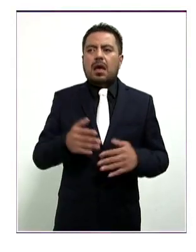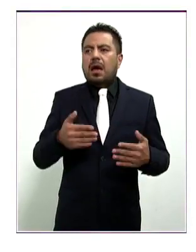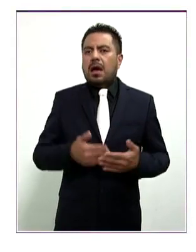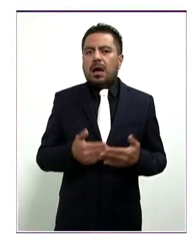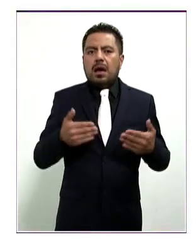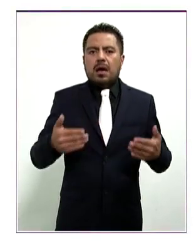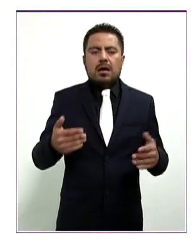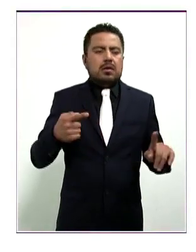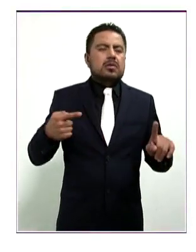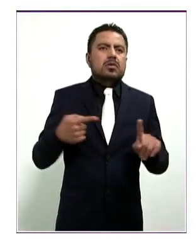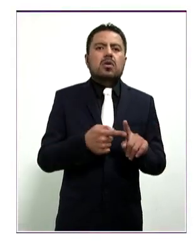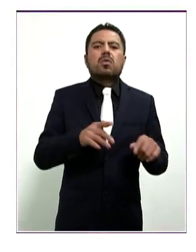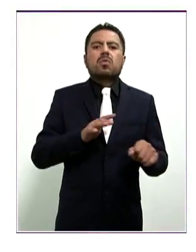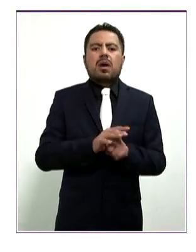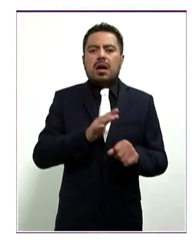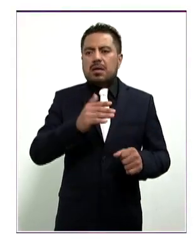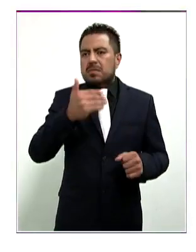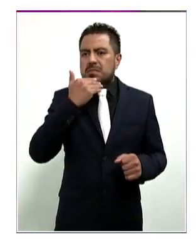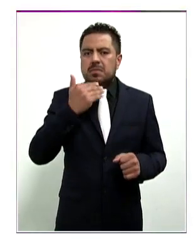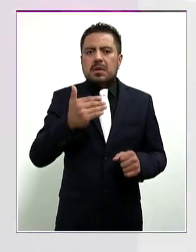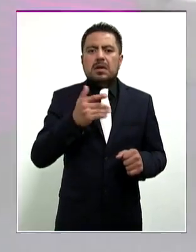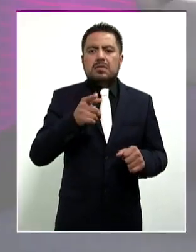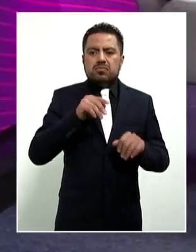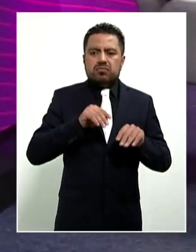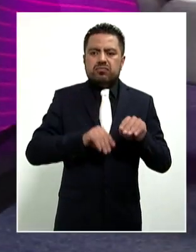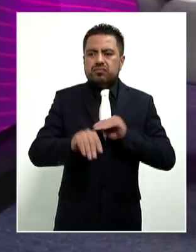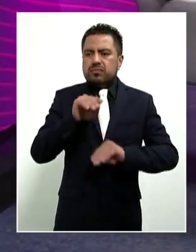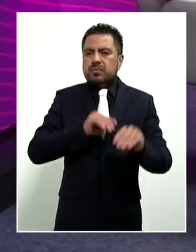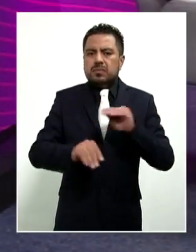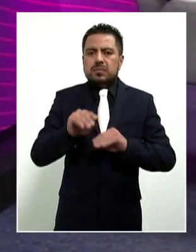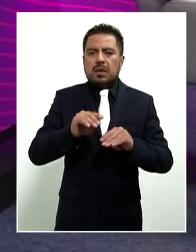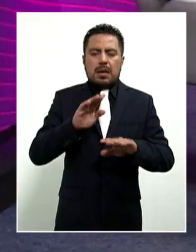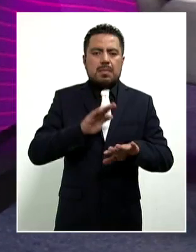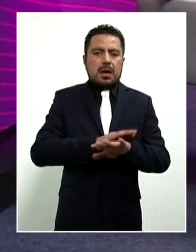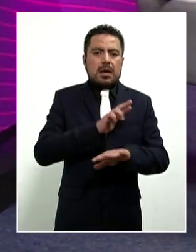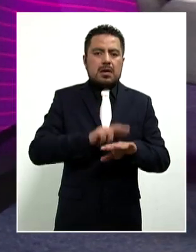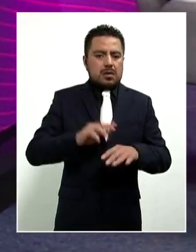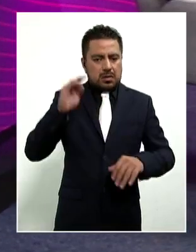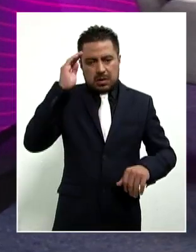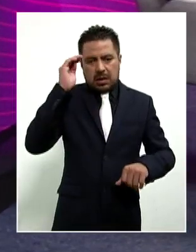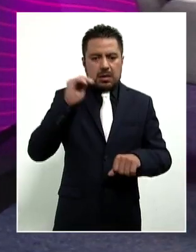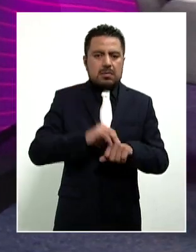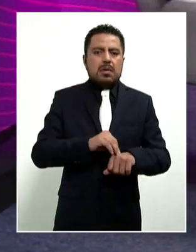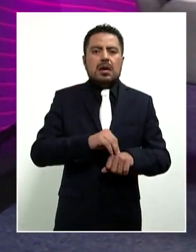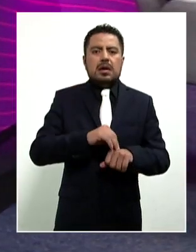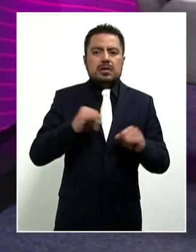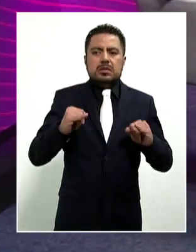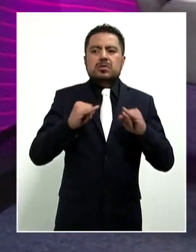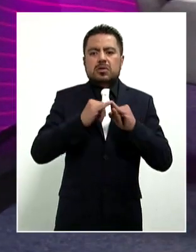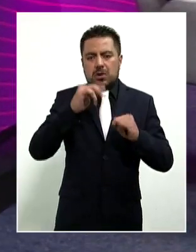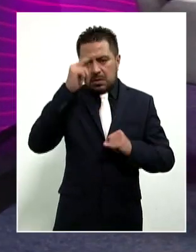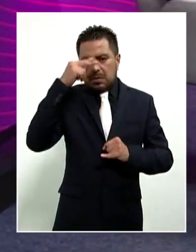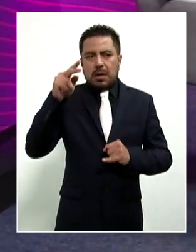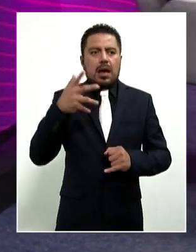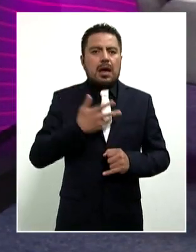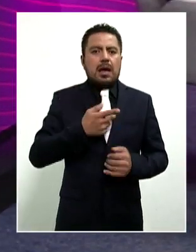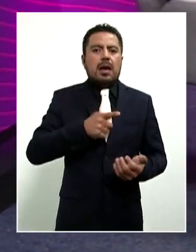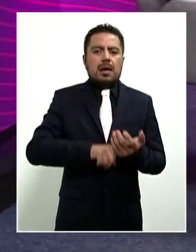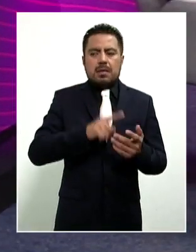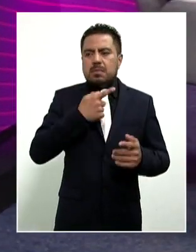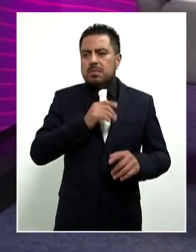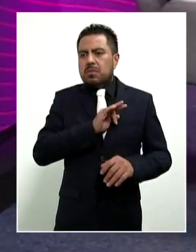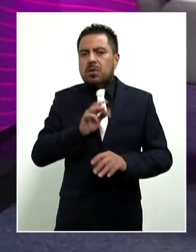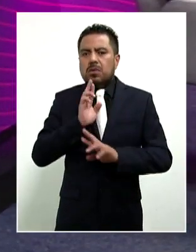Entonces, el reto es más bien movilizar la gran capacidad institucional que tiene México para responder y